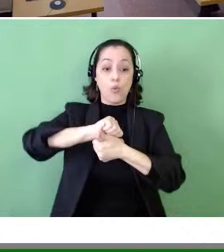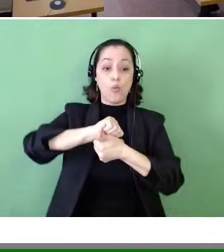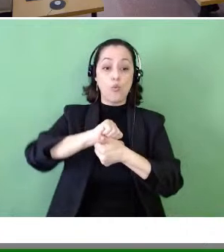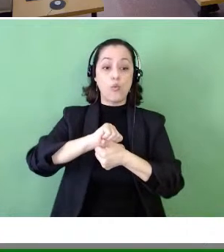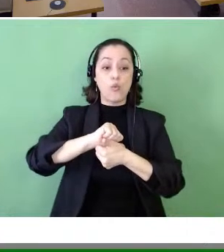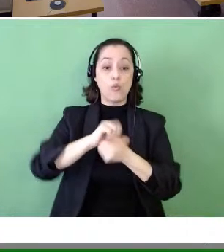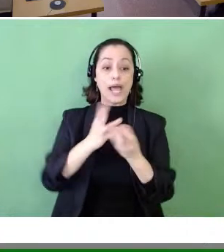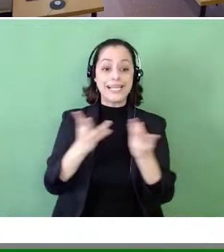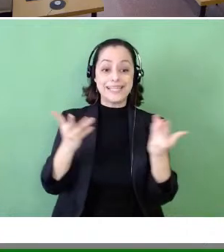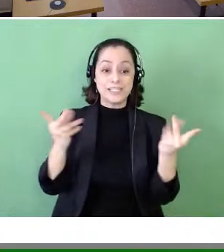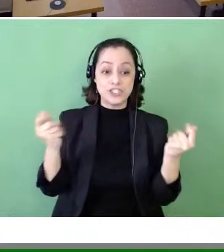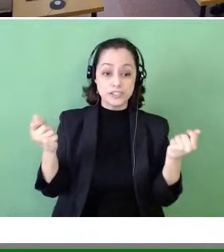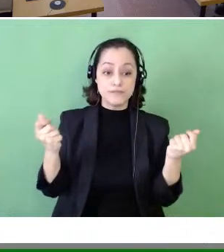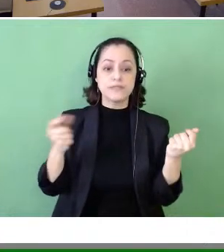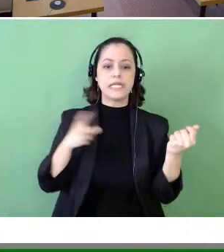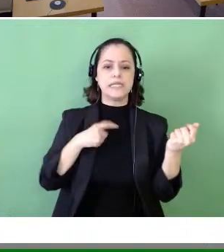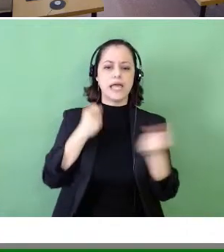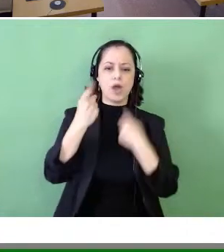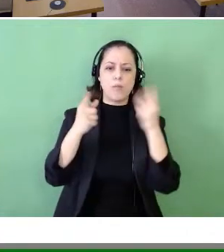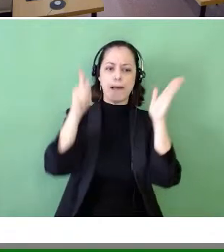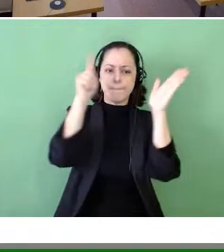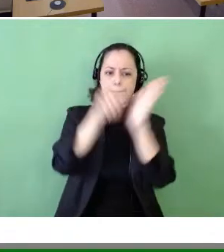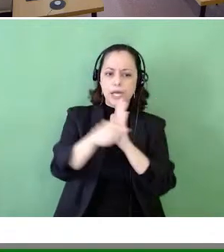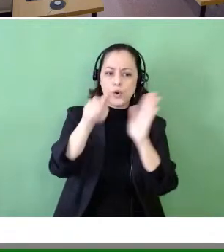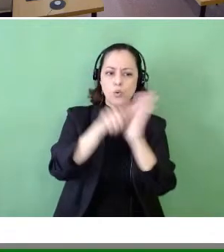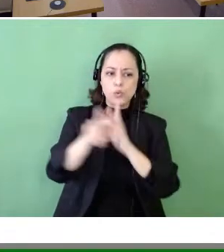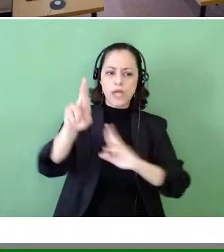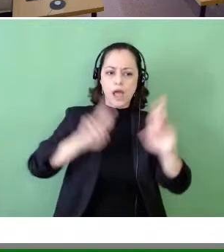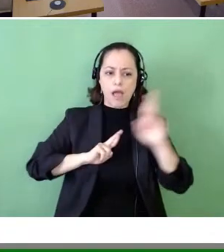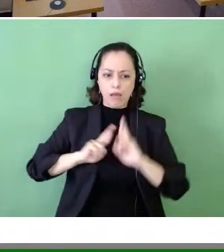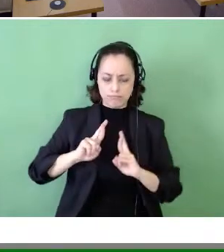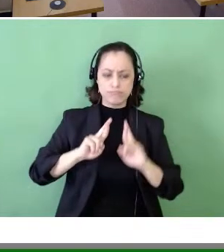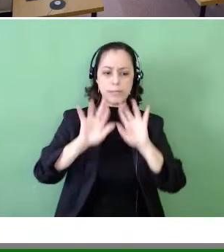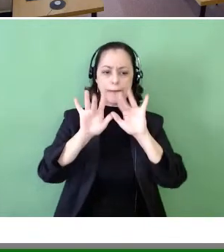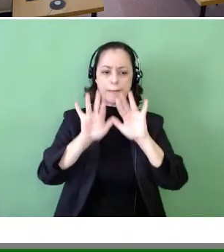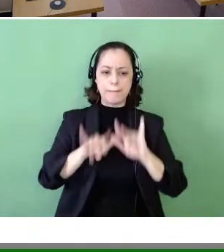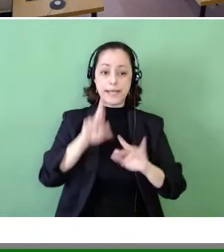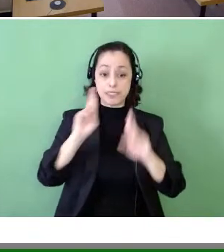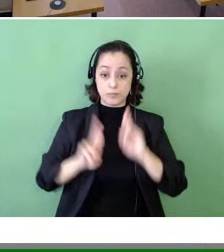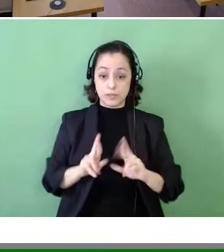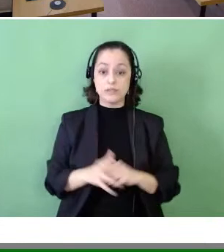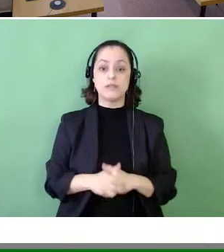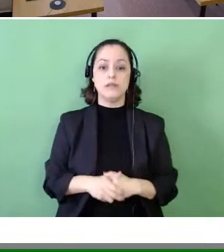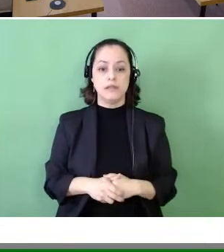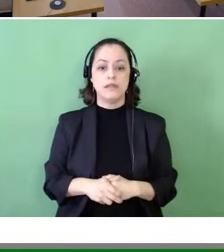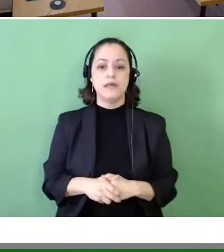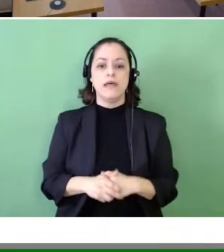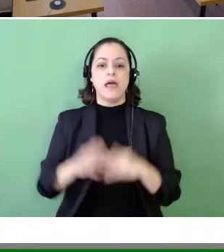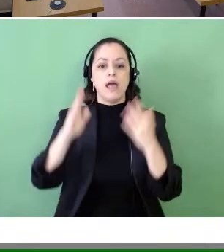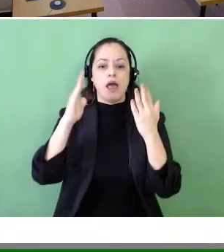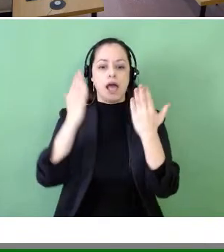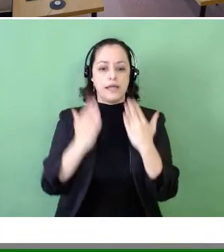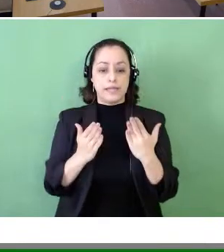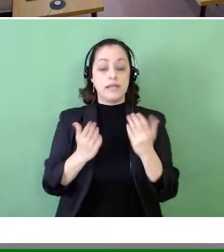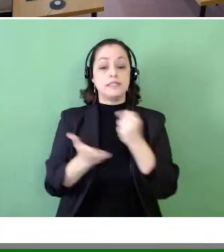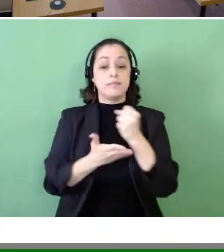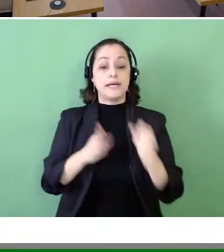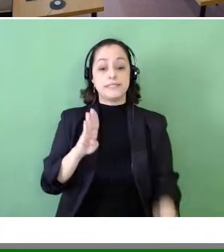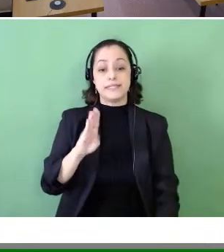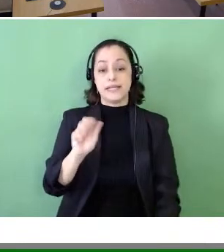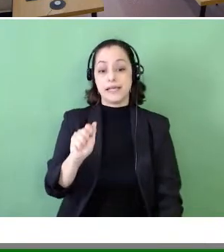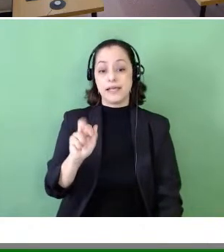preguntas argumentativas que pudieran contestar, y hicimos acerca del análisis de